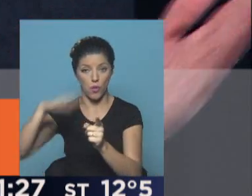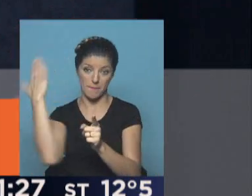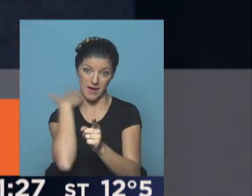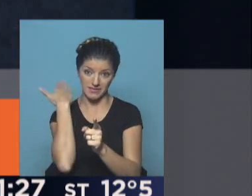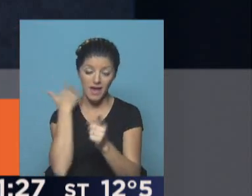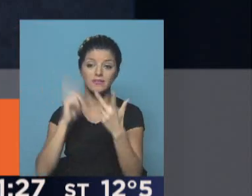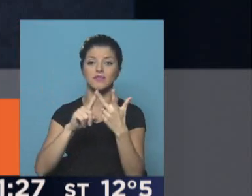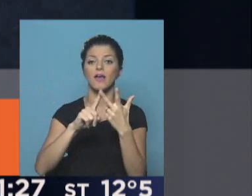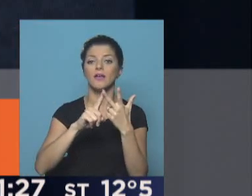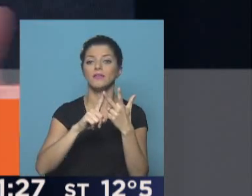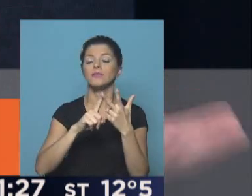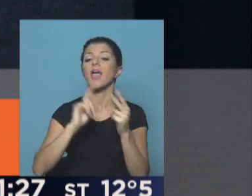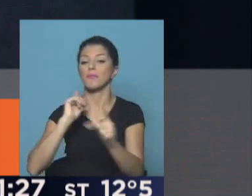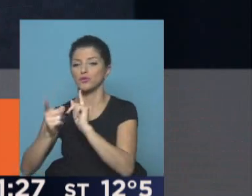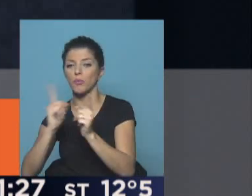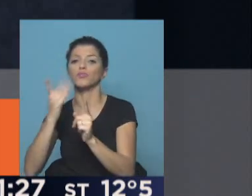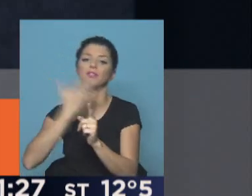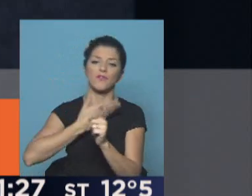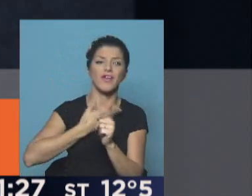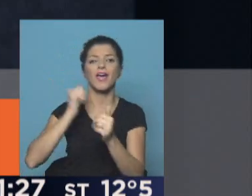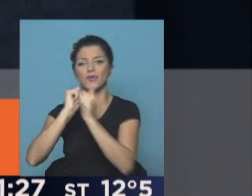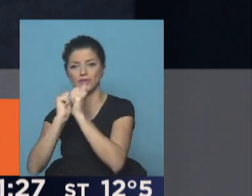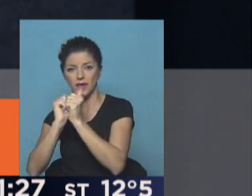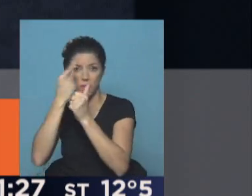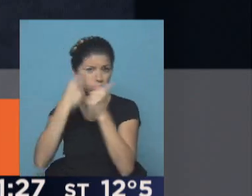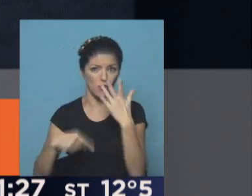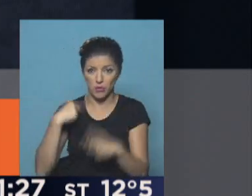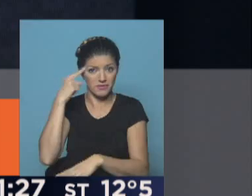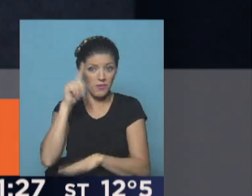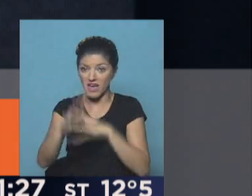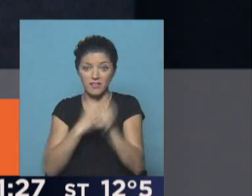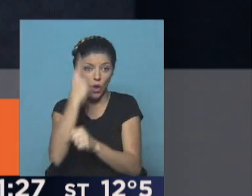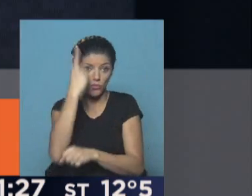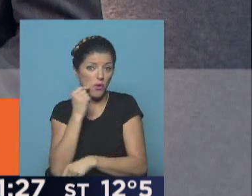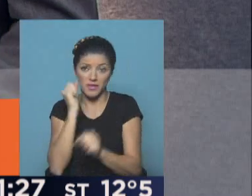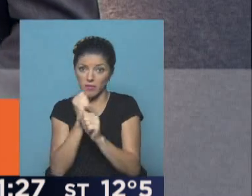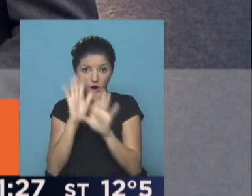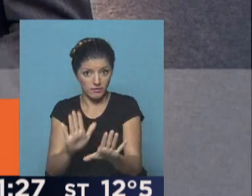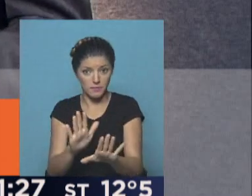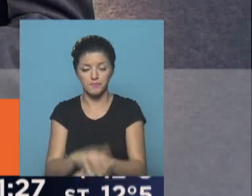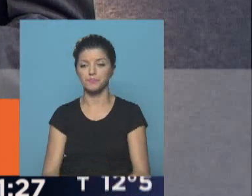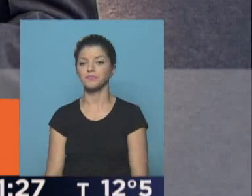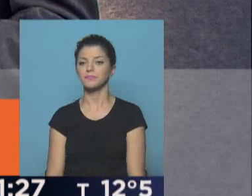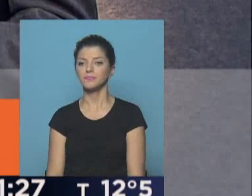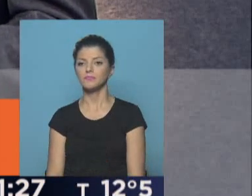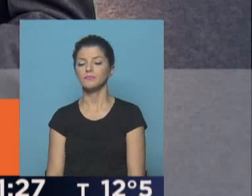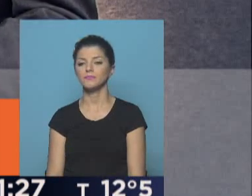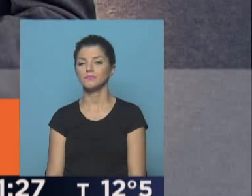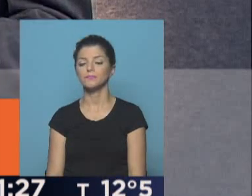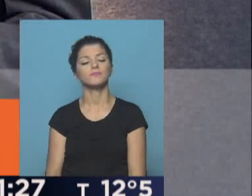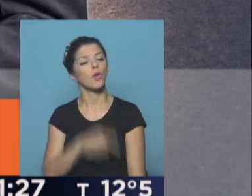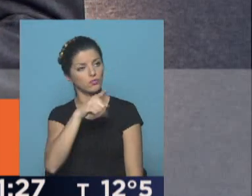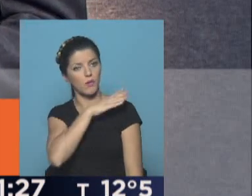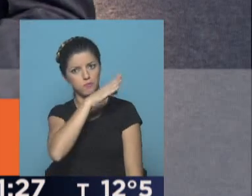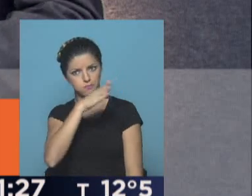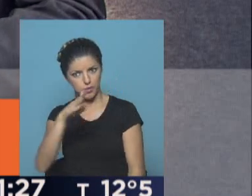el metrobus santa fe-rosario me parecía que serán las cosas que yo tenía que cumplir hasta el último día que fue lo que hice ahora es florencia usted viene de recorrer la provincia de buenos